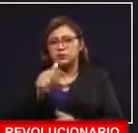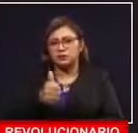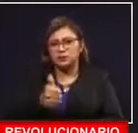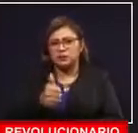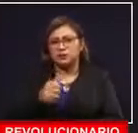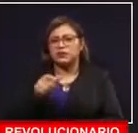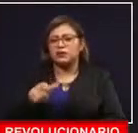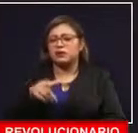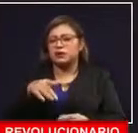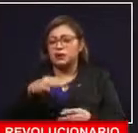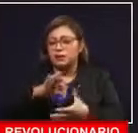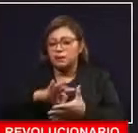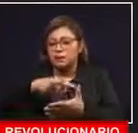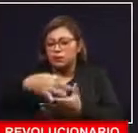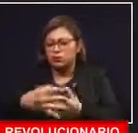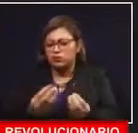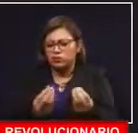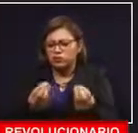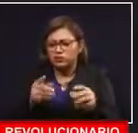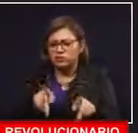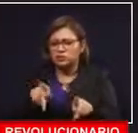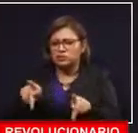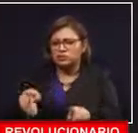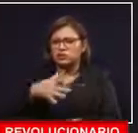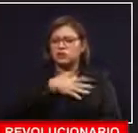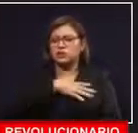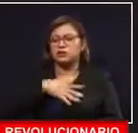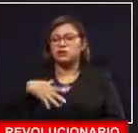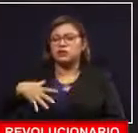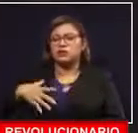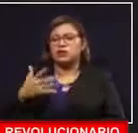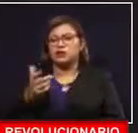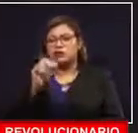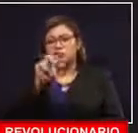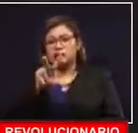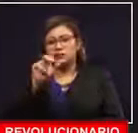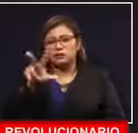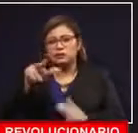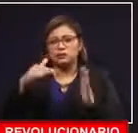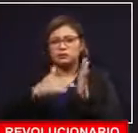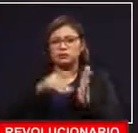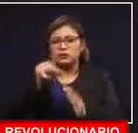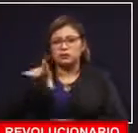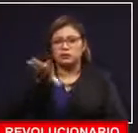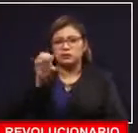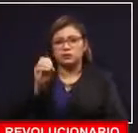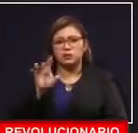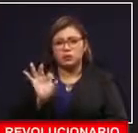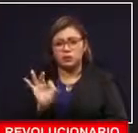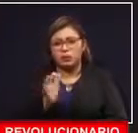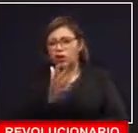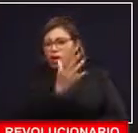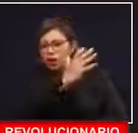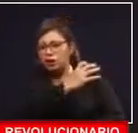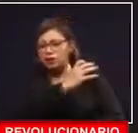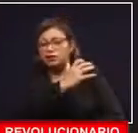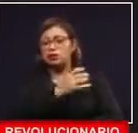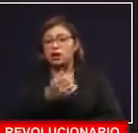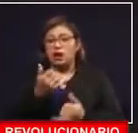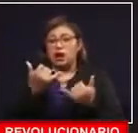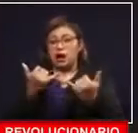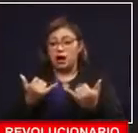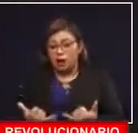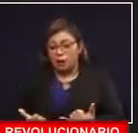de 33.109 habitantes. Han transcurrido más de 10 años y tal población se ha